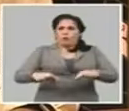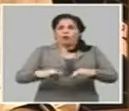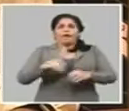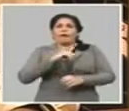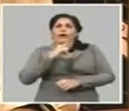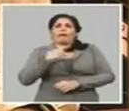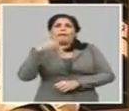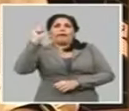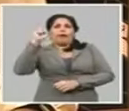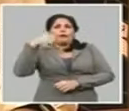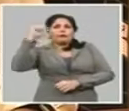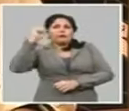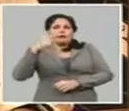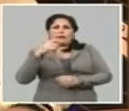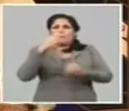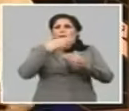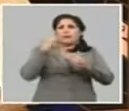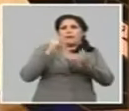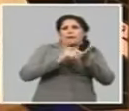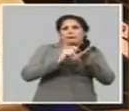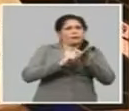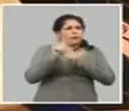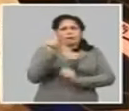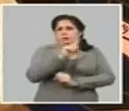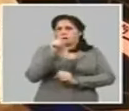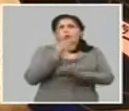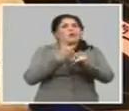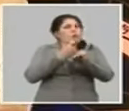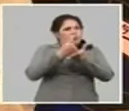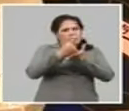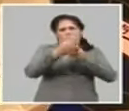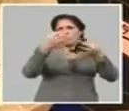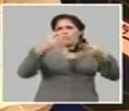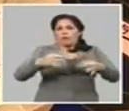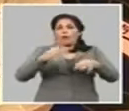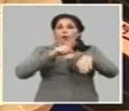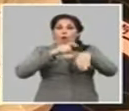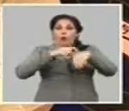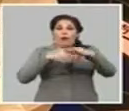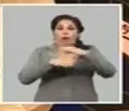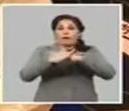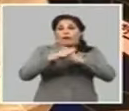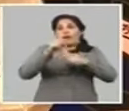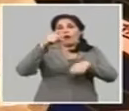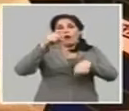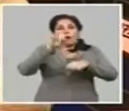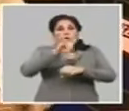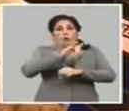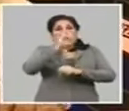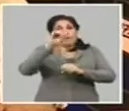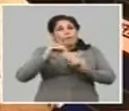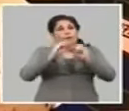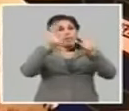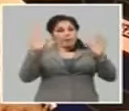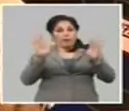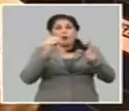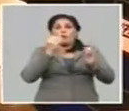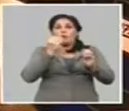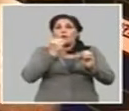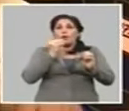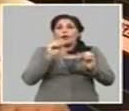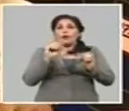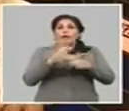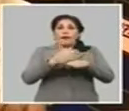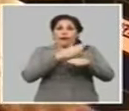necesita pierde su matrícula y se ha extendido también el horario de entrada hasta las 9 y puedes también salir